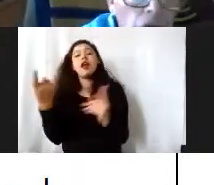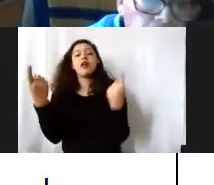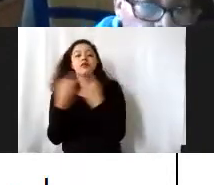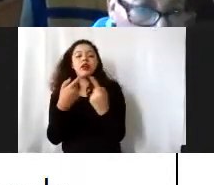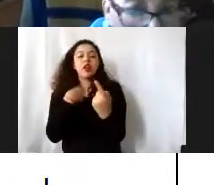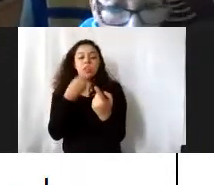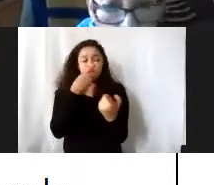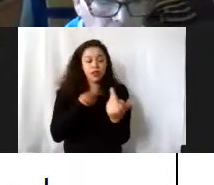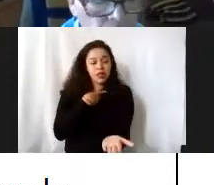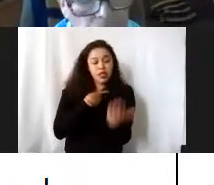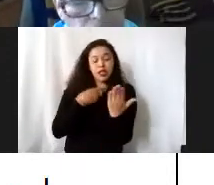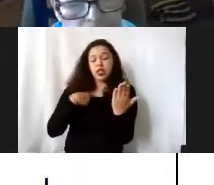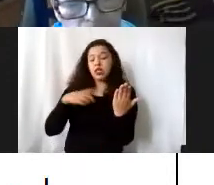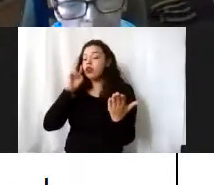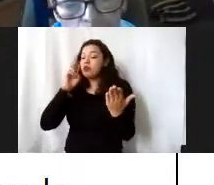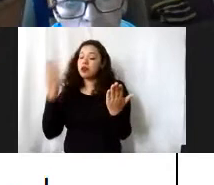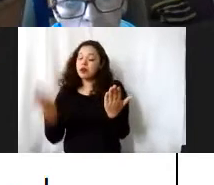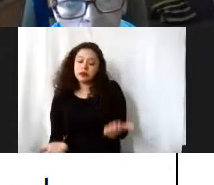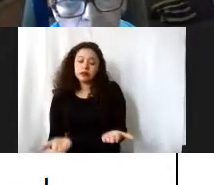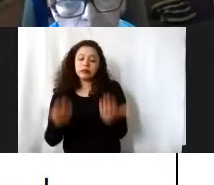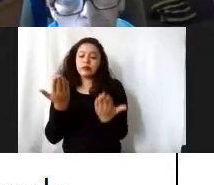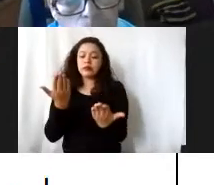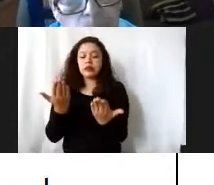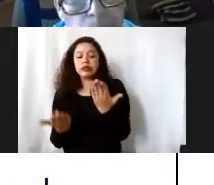con lo que estoy observando, ¿no?